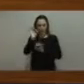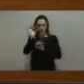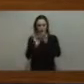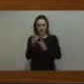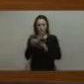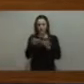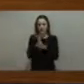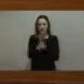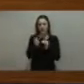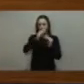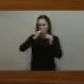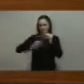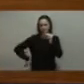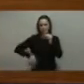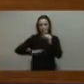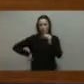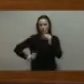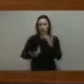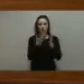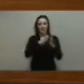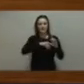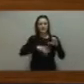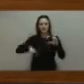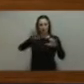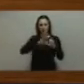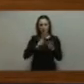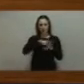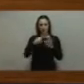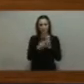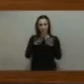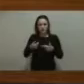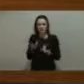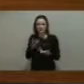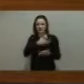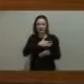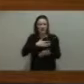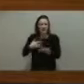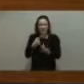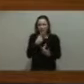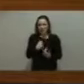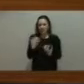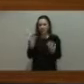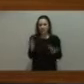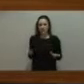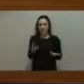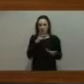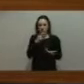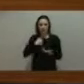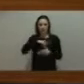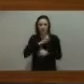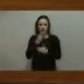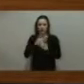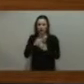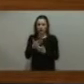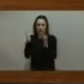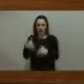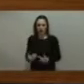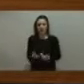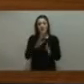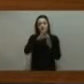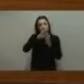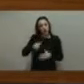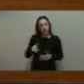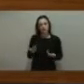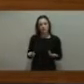toda España, ¿qué moto nos quieren vender, consejera? Es que no le cree nadie. Y por último,